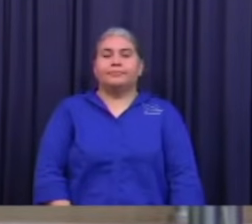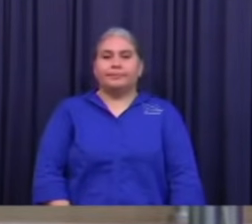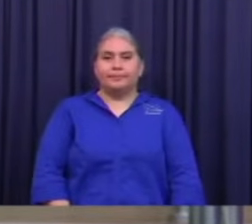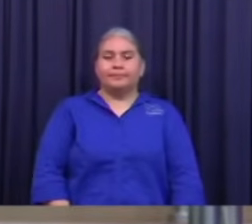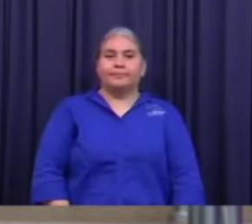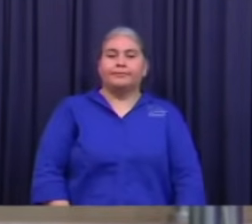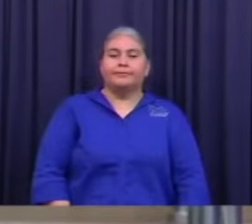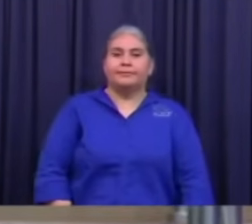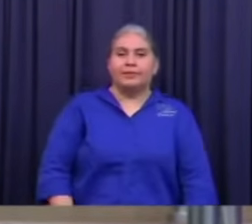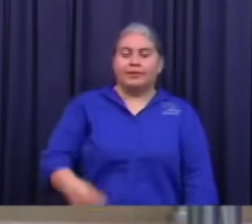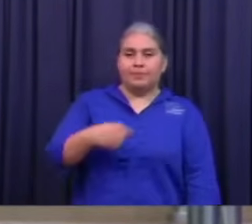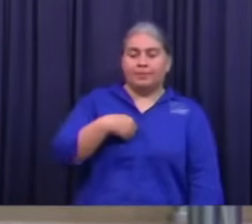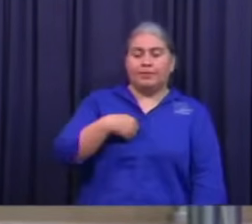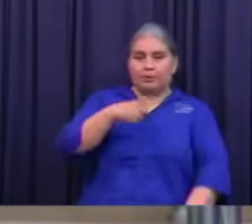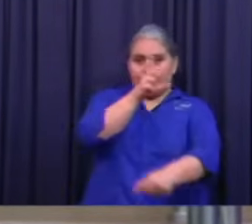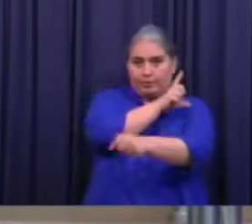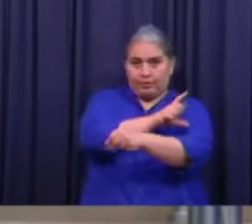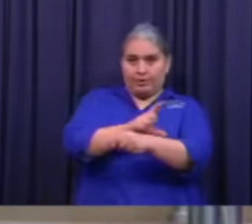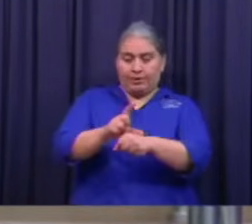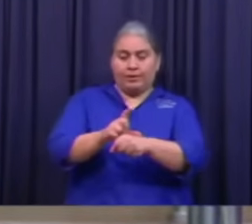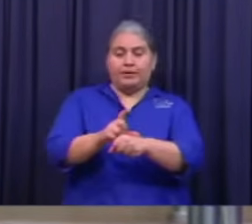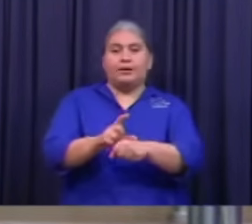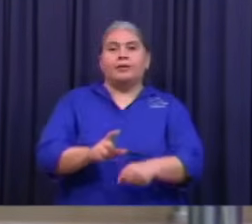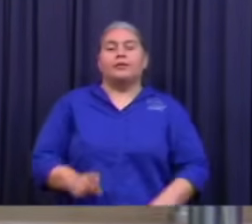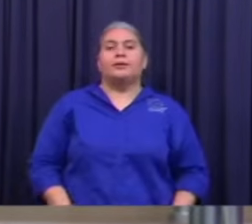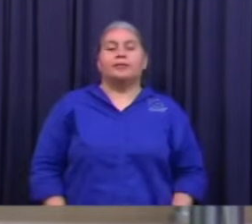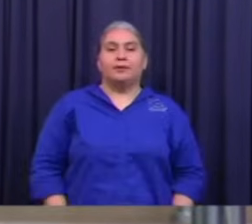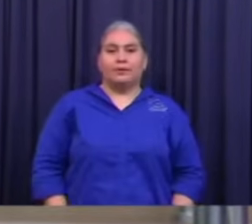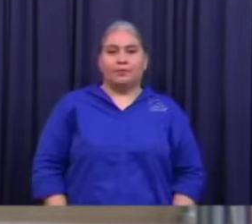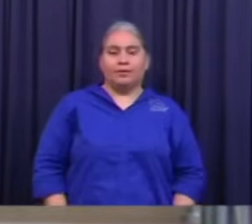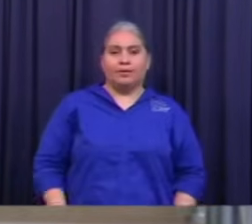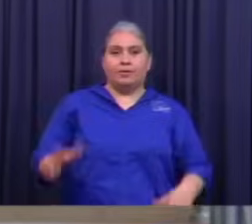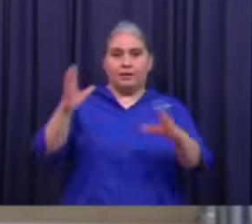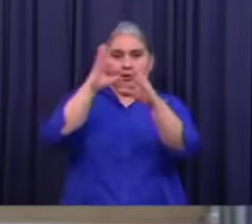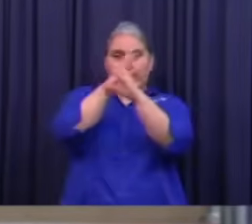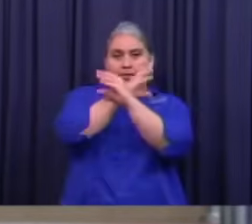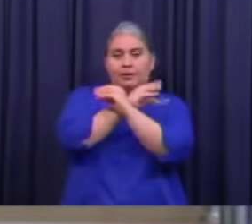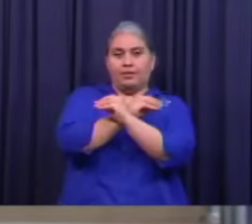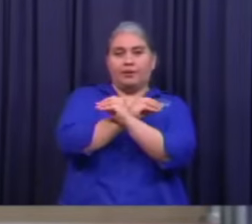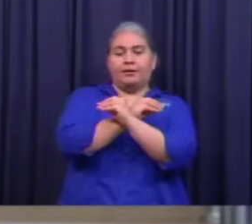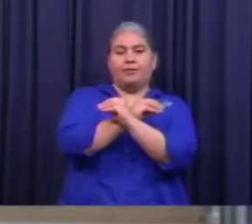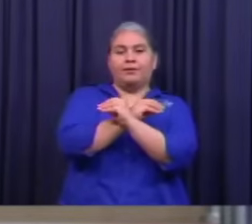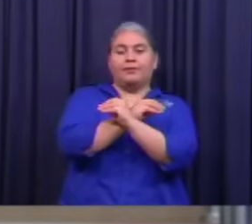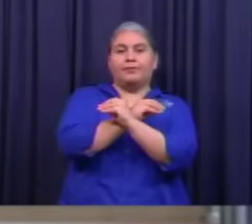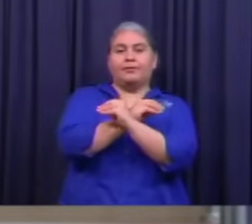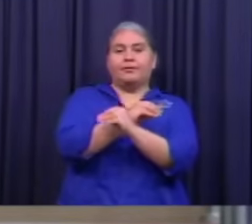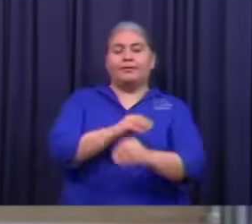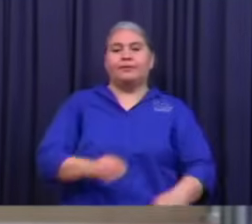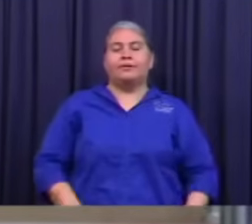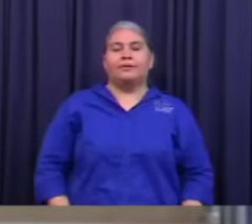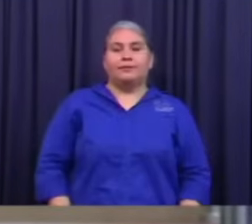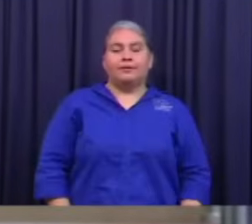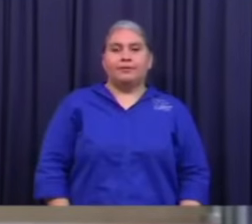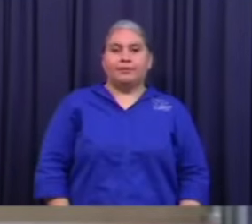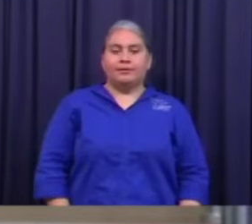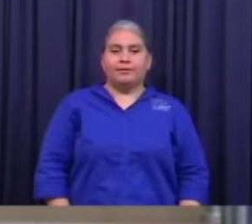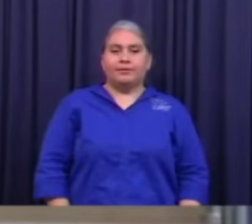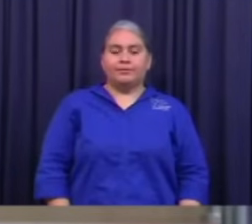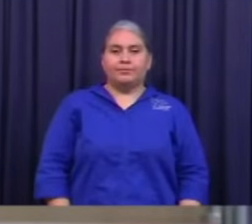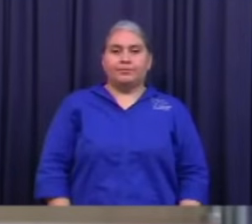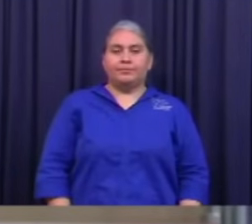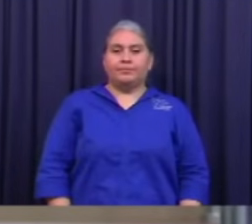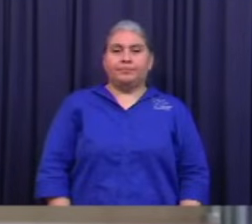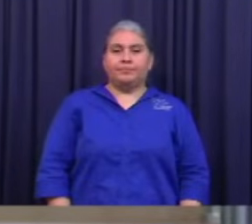preocupe no se den un aplauso a Rey algunos está diciendo u vo a mover mi carro porque el domingo pasado me